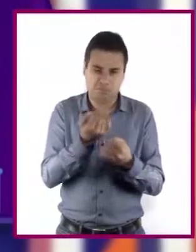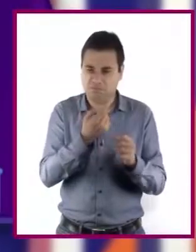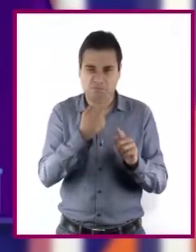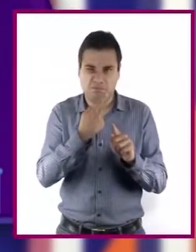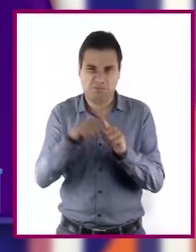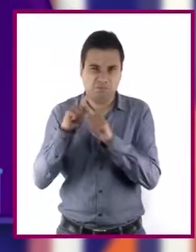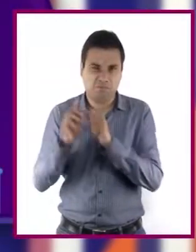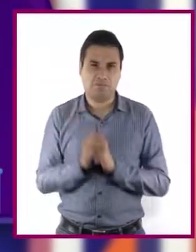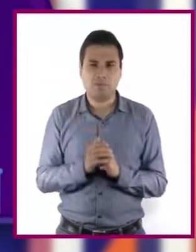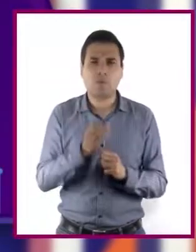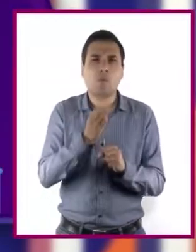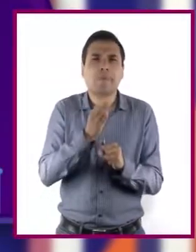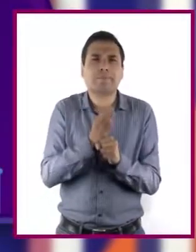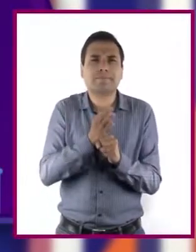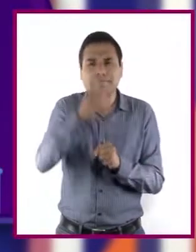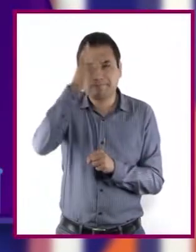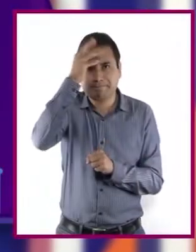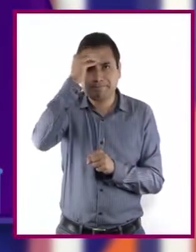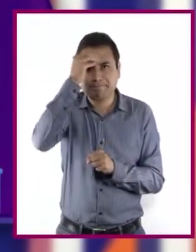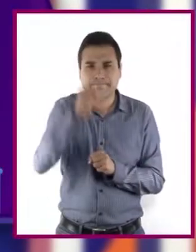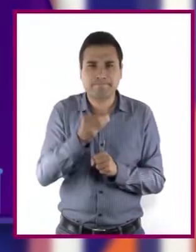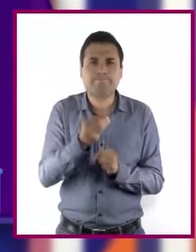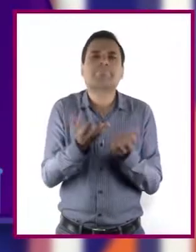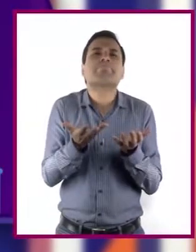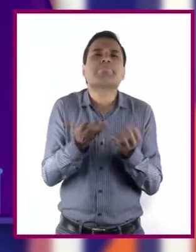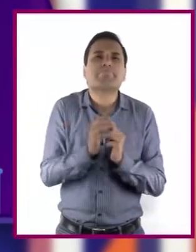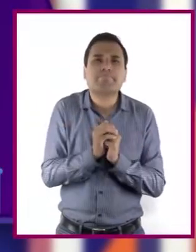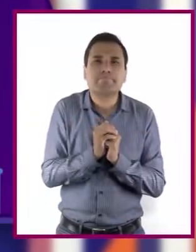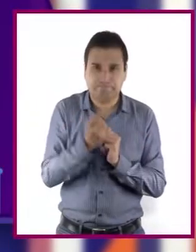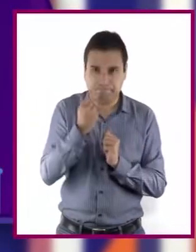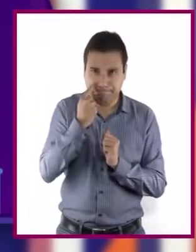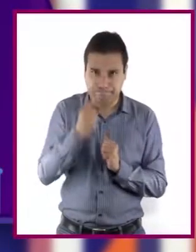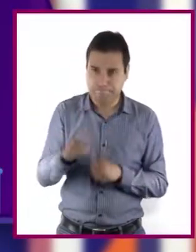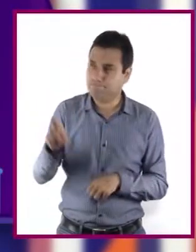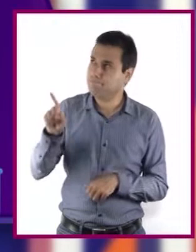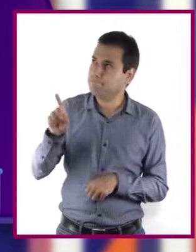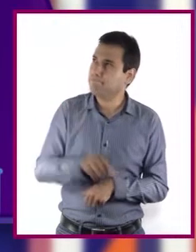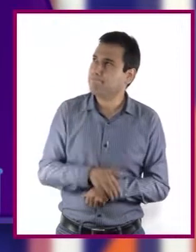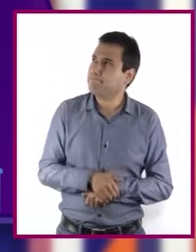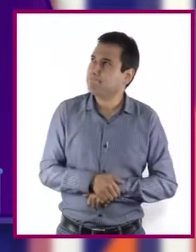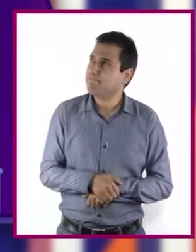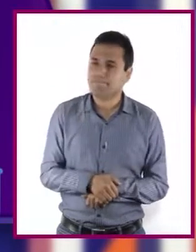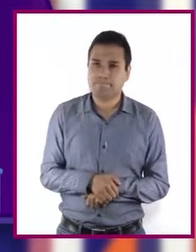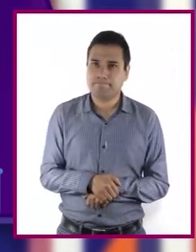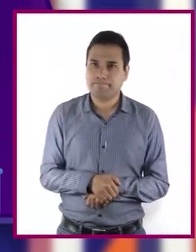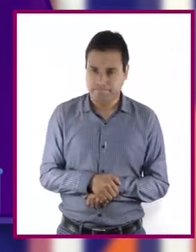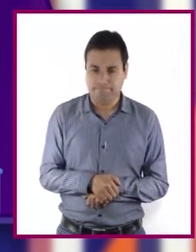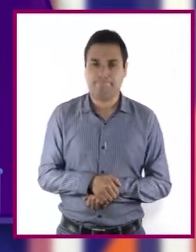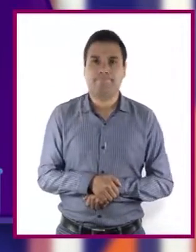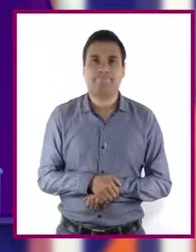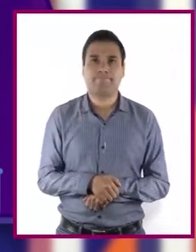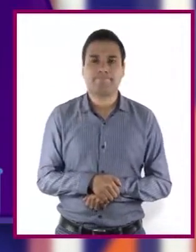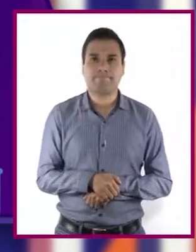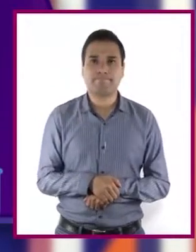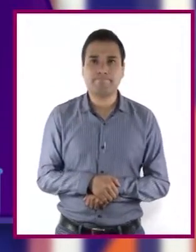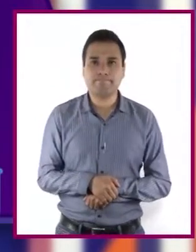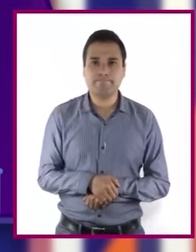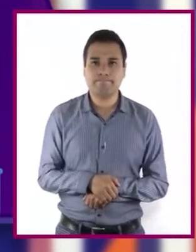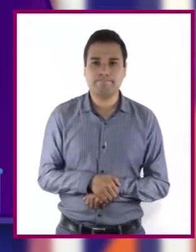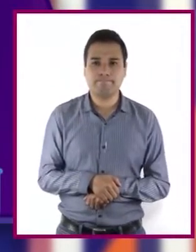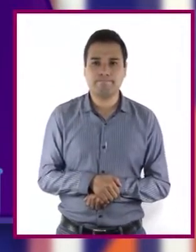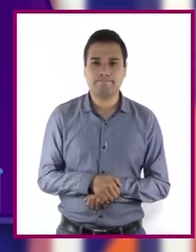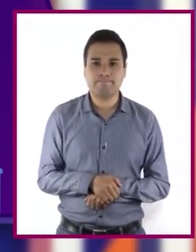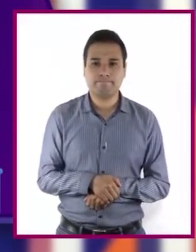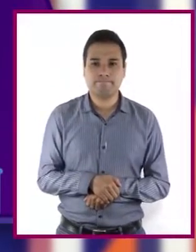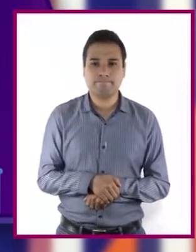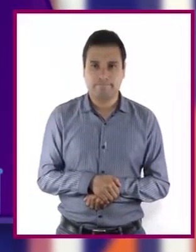sesión trabajaremos el aprendizaje esperado. Selecciona un texto narrativo para transformarlo en una obra de teatro y representarla. Y